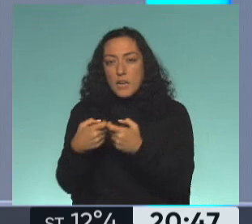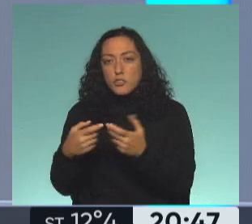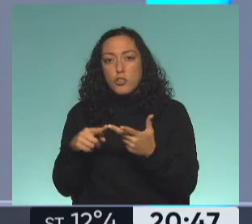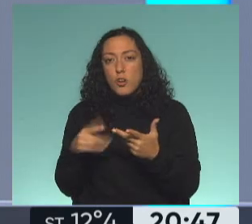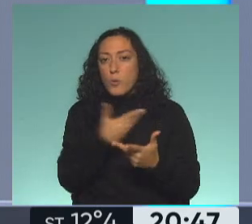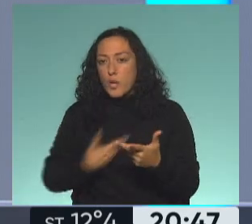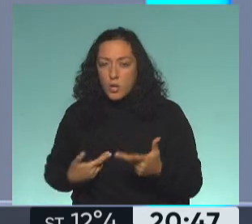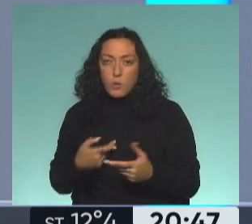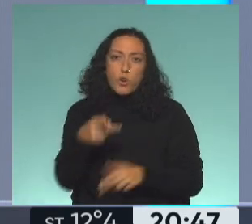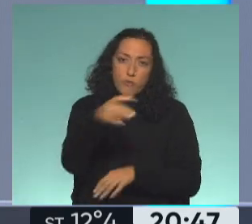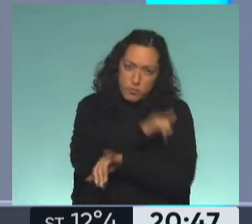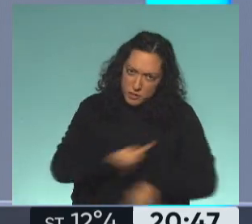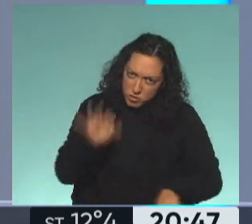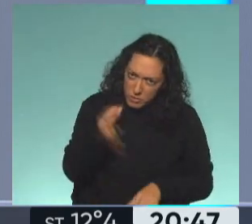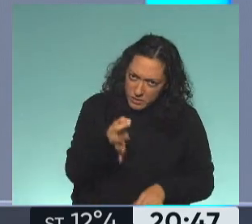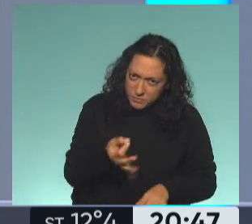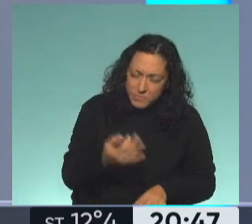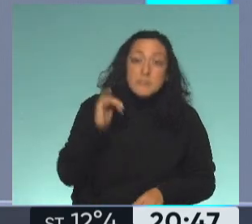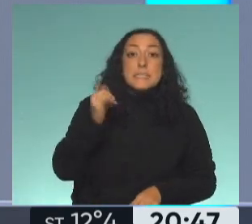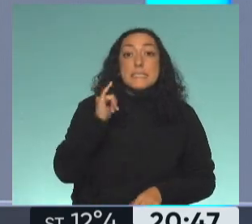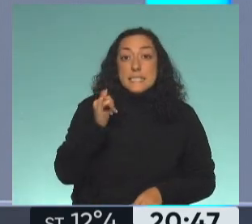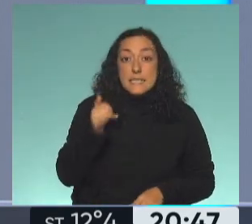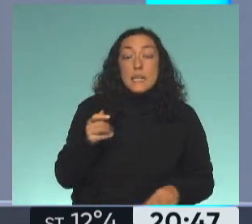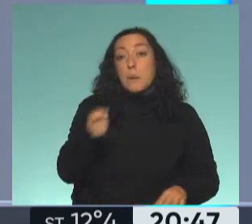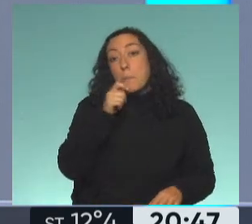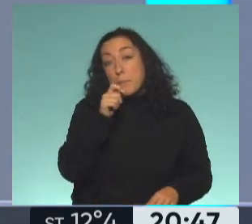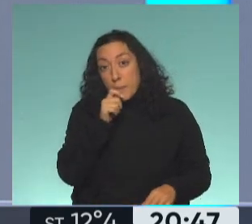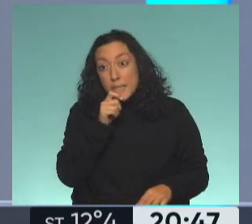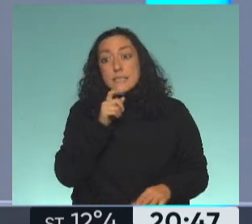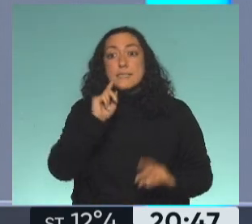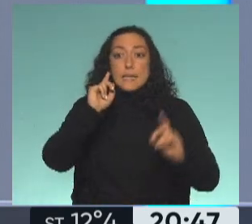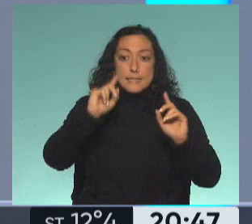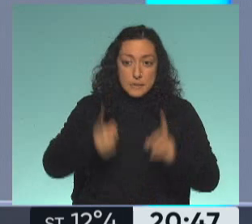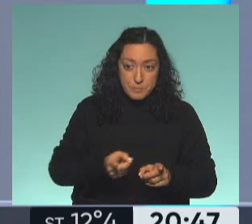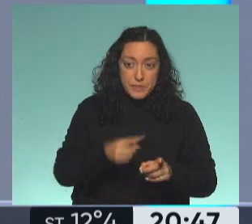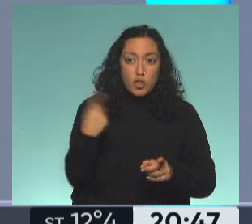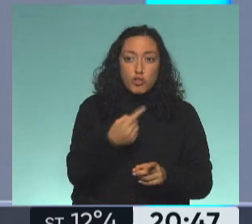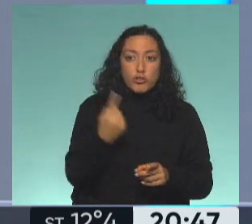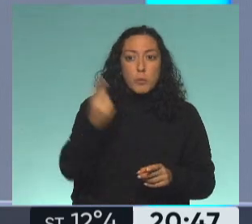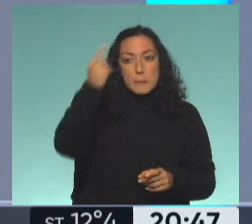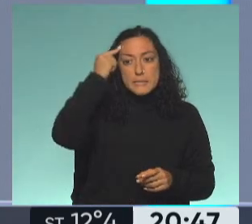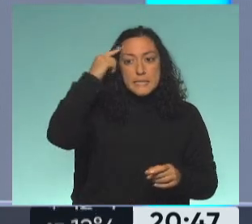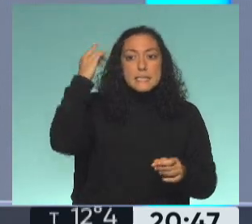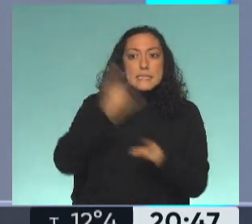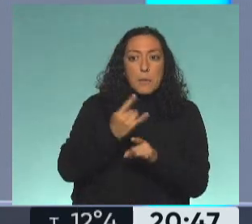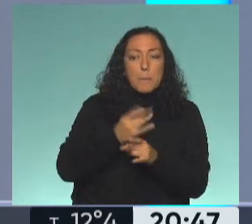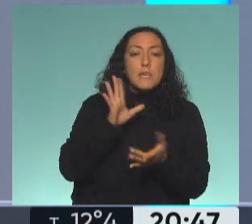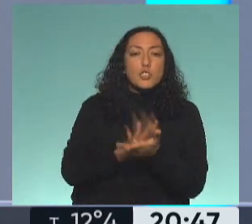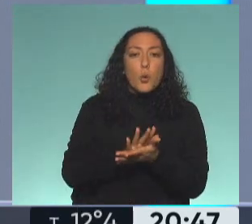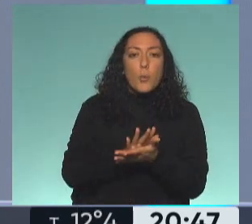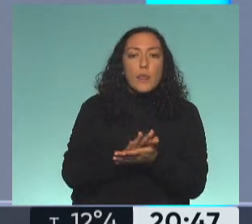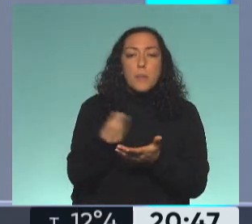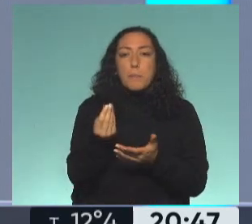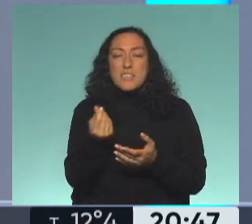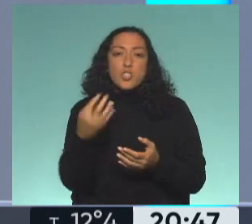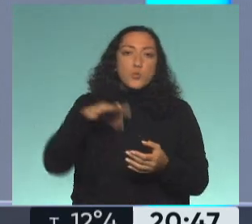de eso? Sí, digamos por la prensa y además porque siempre estamos pensando en un acuerdo de